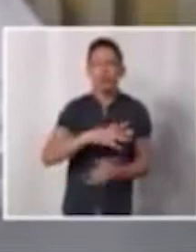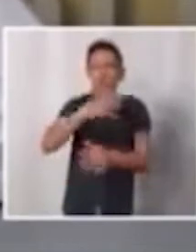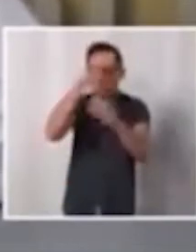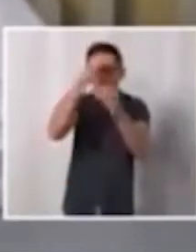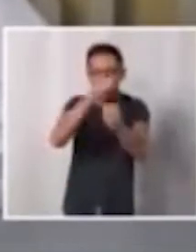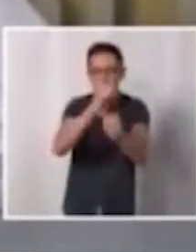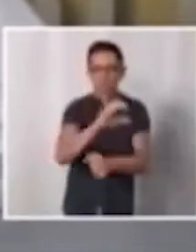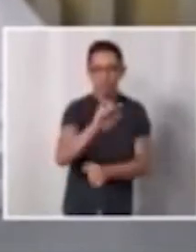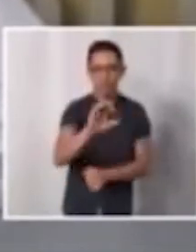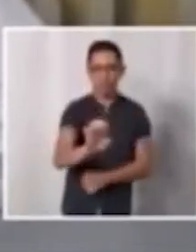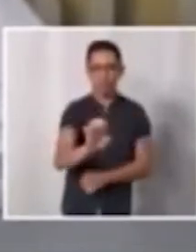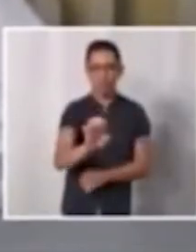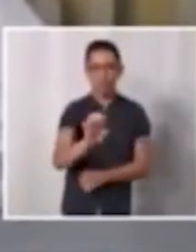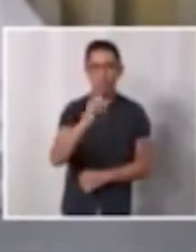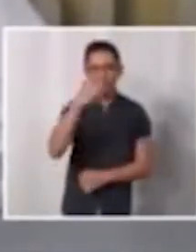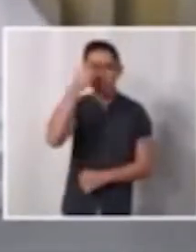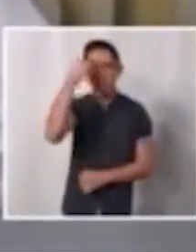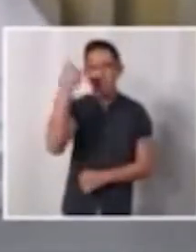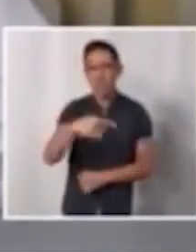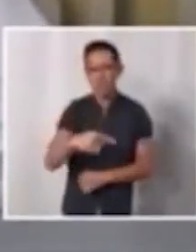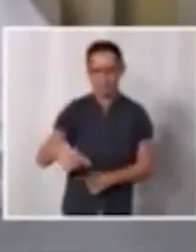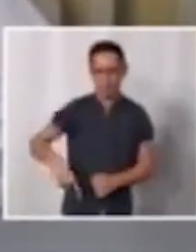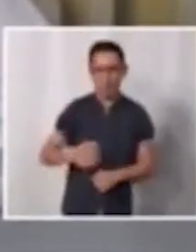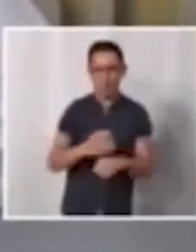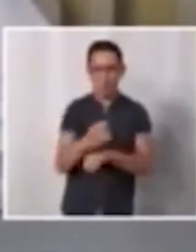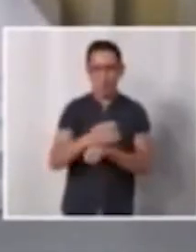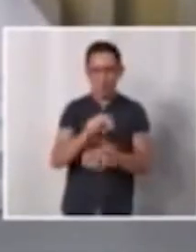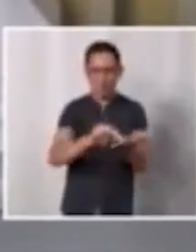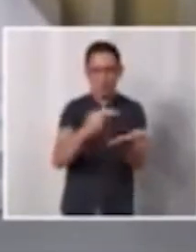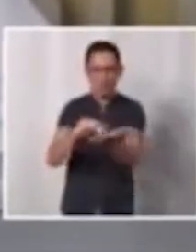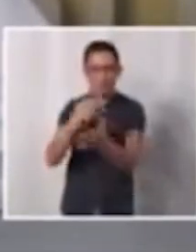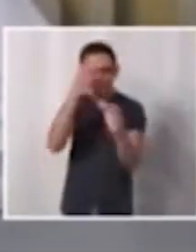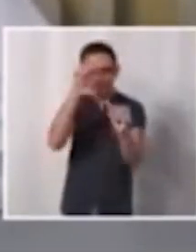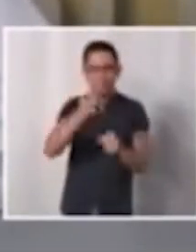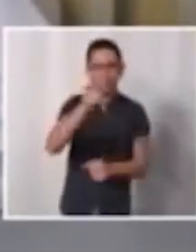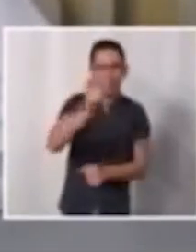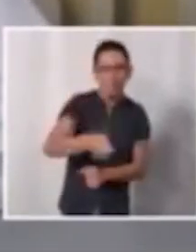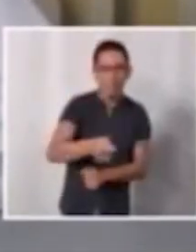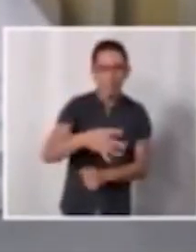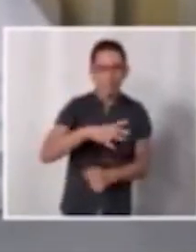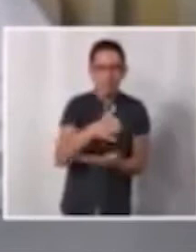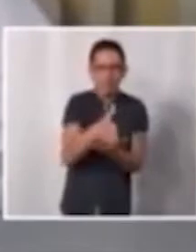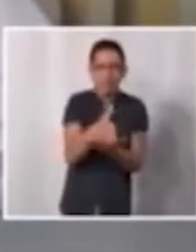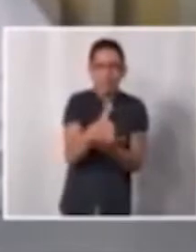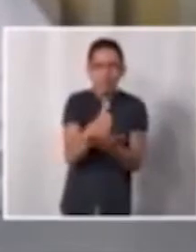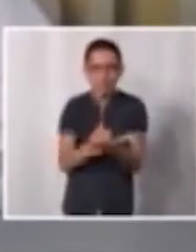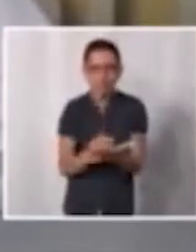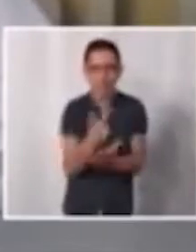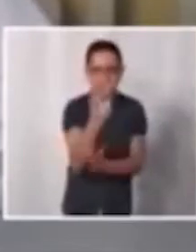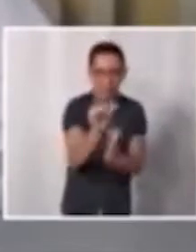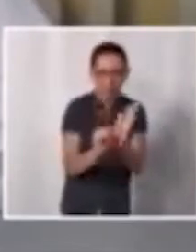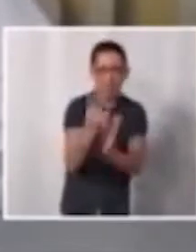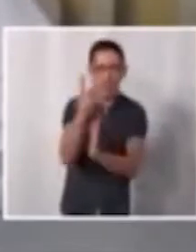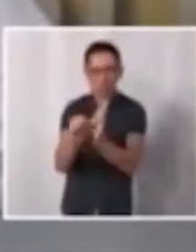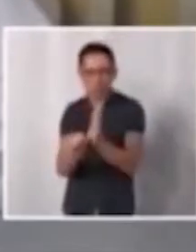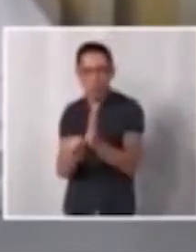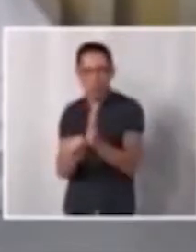Comisión Federal de Electricidad para pagar la mitad del recibo bimestral de más de